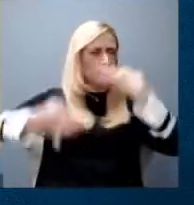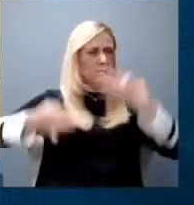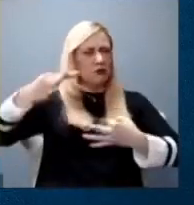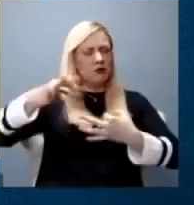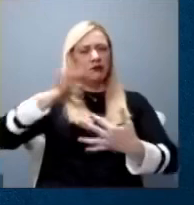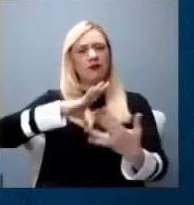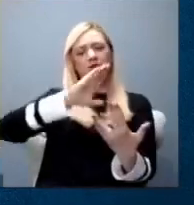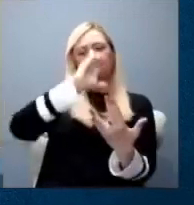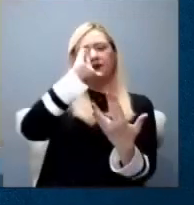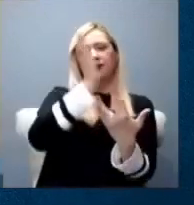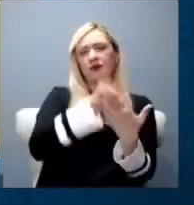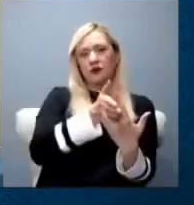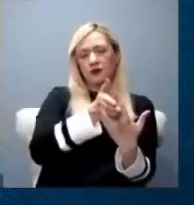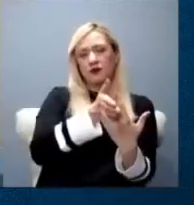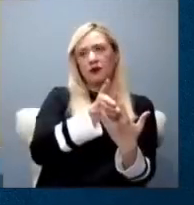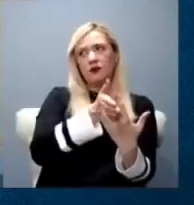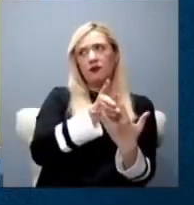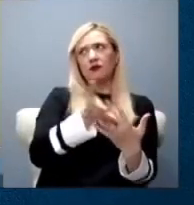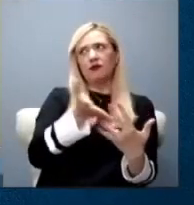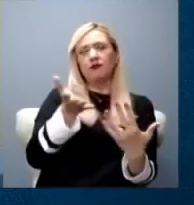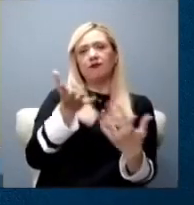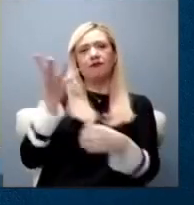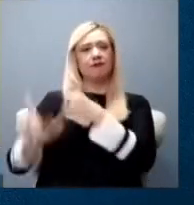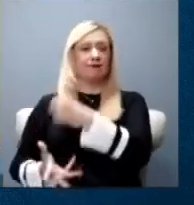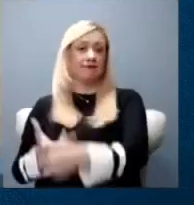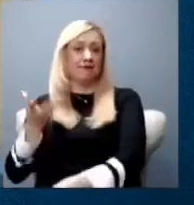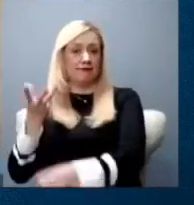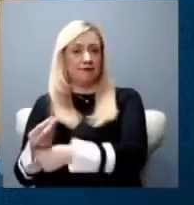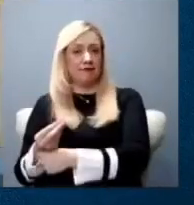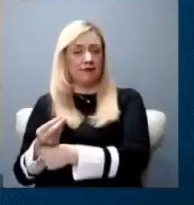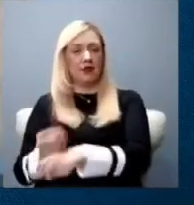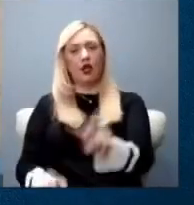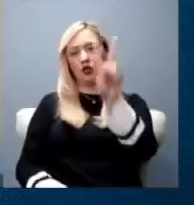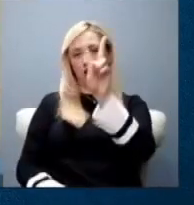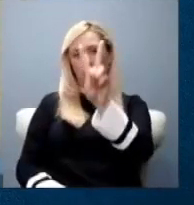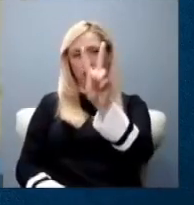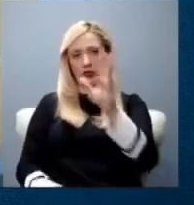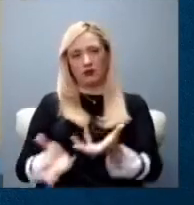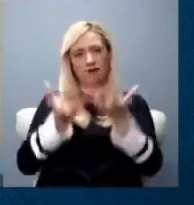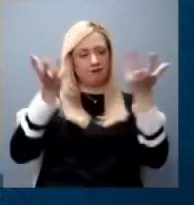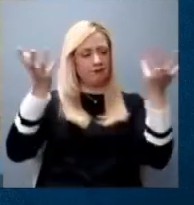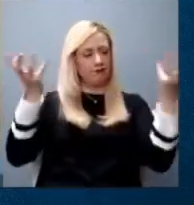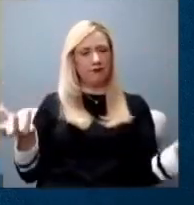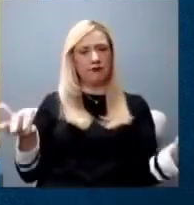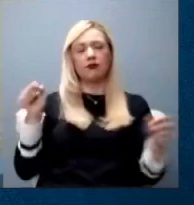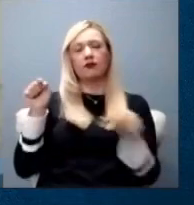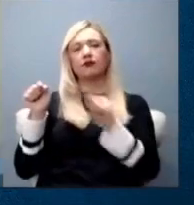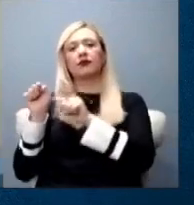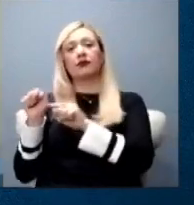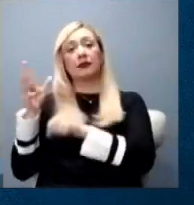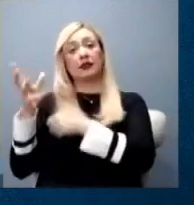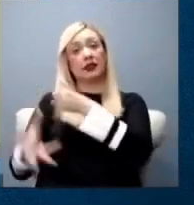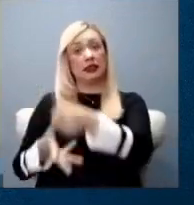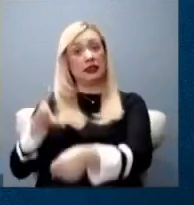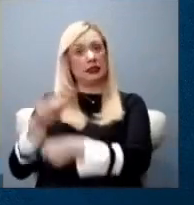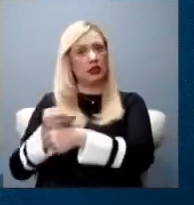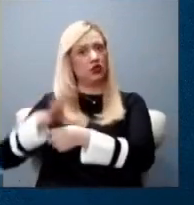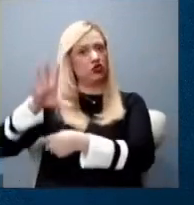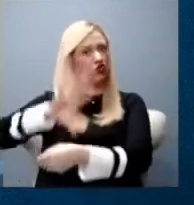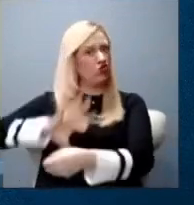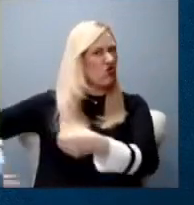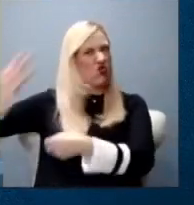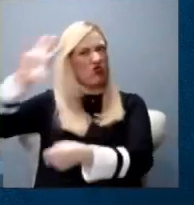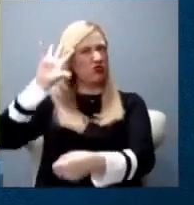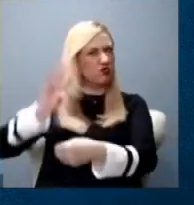divide o yo divido, digamos, las reparaciones como en dos grandes bloques. Primero, unas medidas de reparación integral